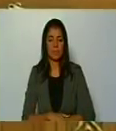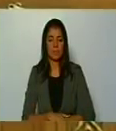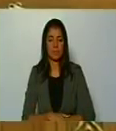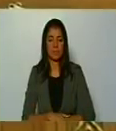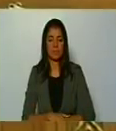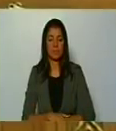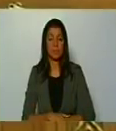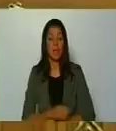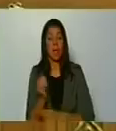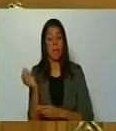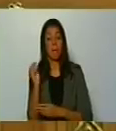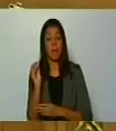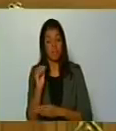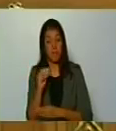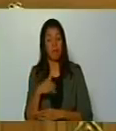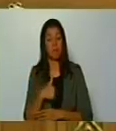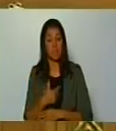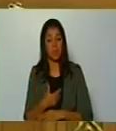Pudiéramos agregar a eso,